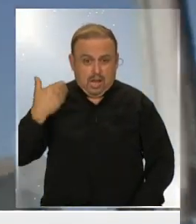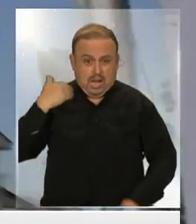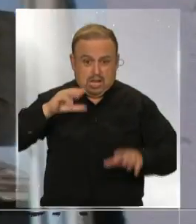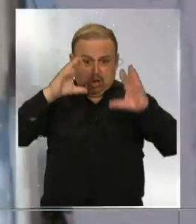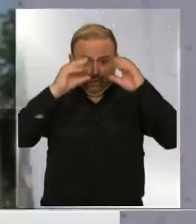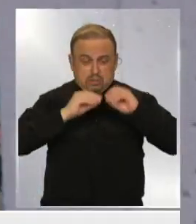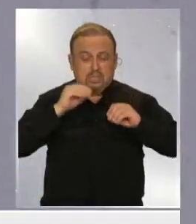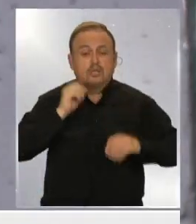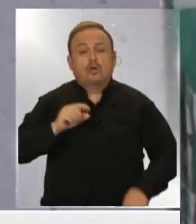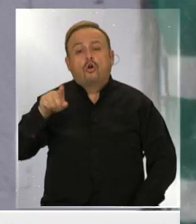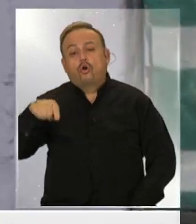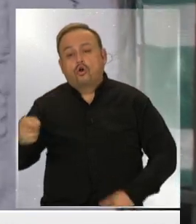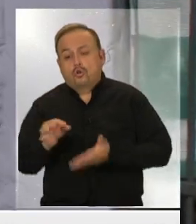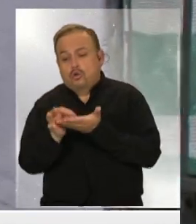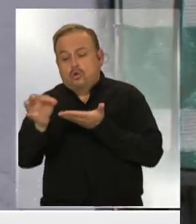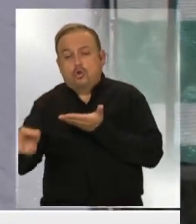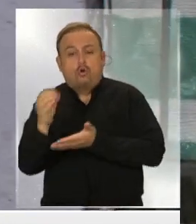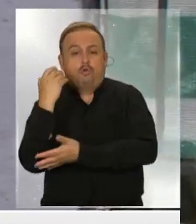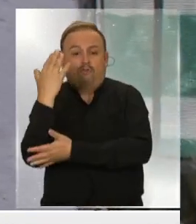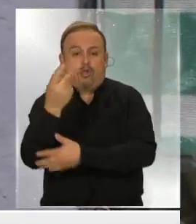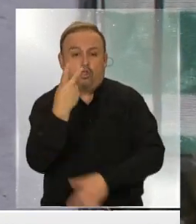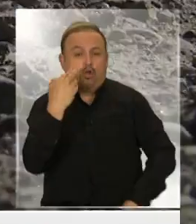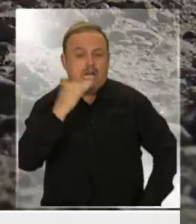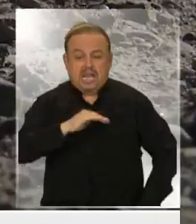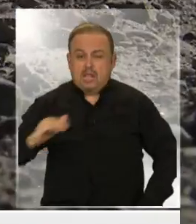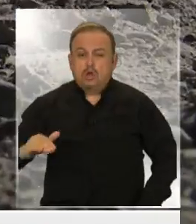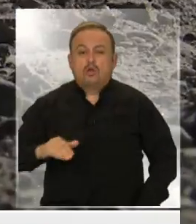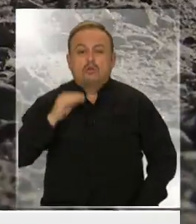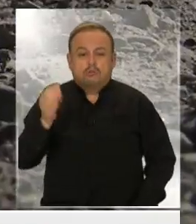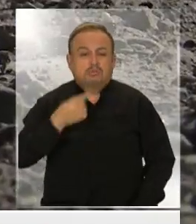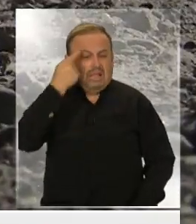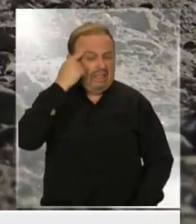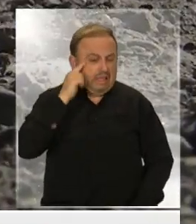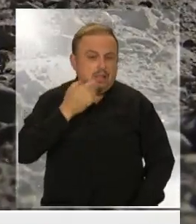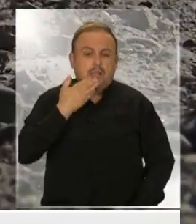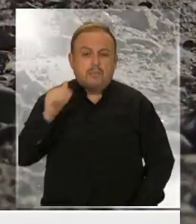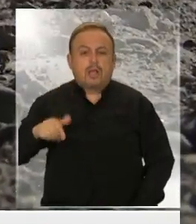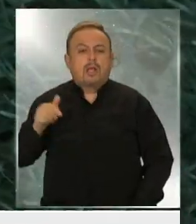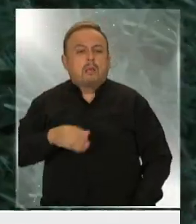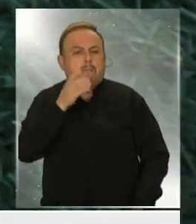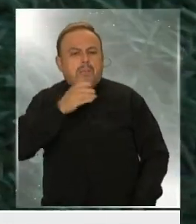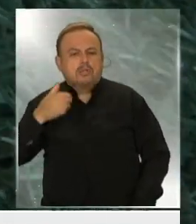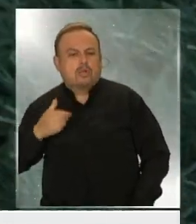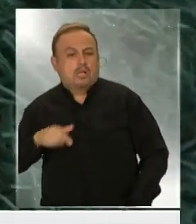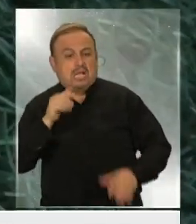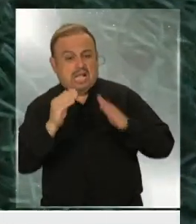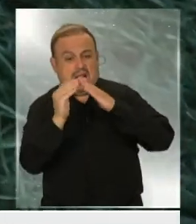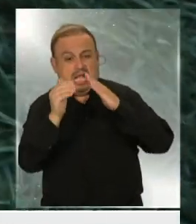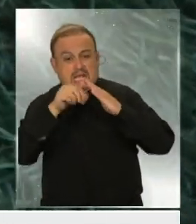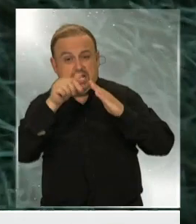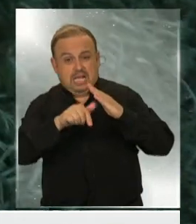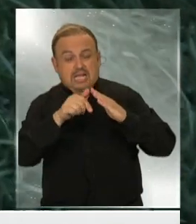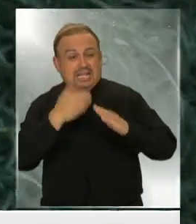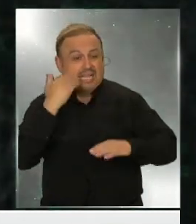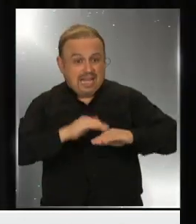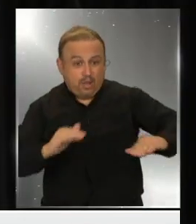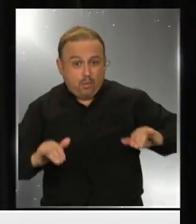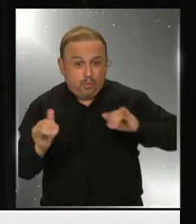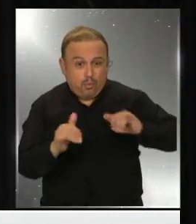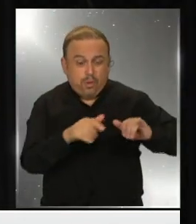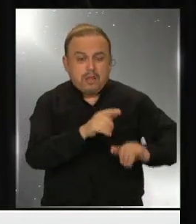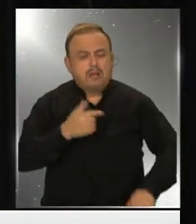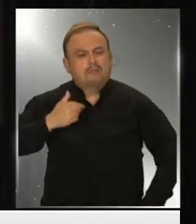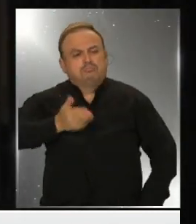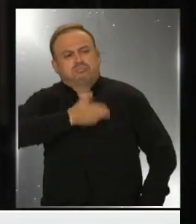bosque, dos niños de 8 años resultaron con lesiones luego de que individuos dispararan contra el domicilio donde se encontraban. Era